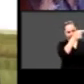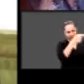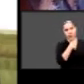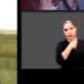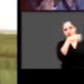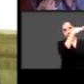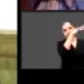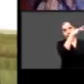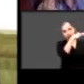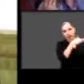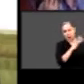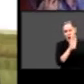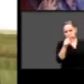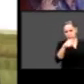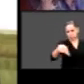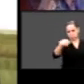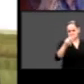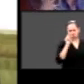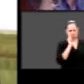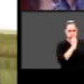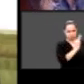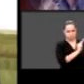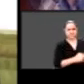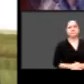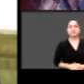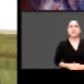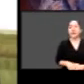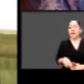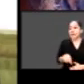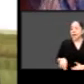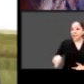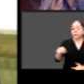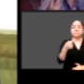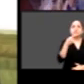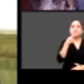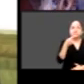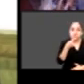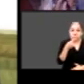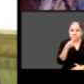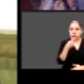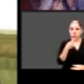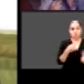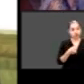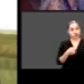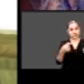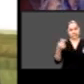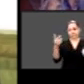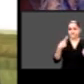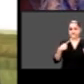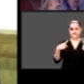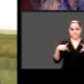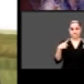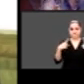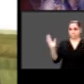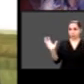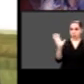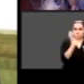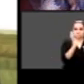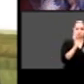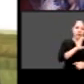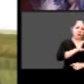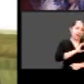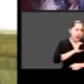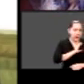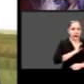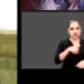el cariño, la atención y la educación de calidad es algo que le debemos a los niños como nuestra